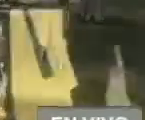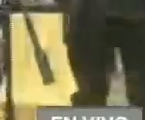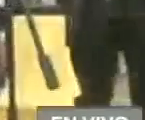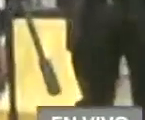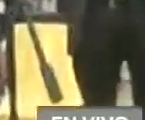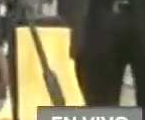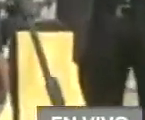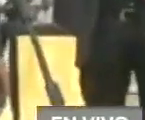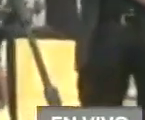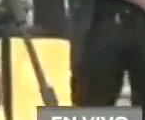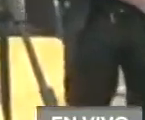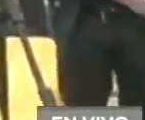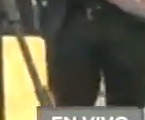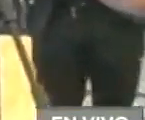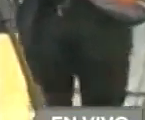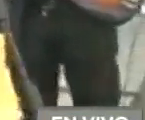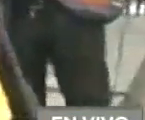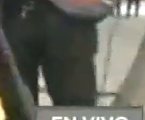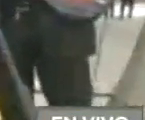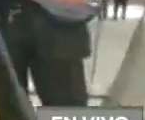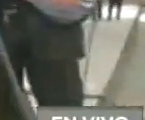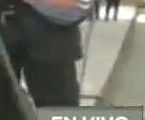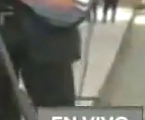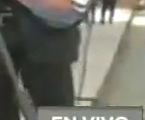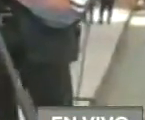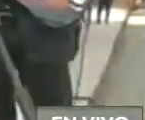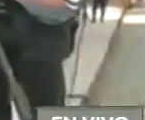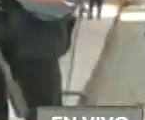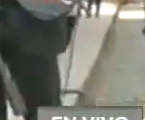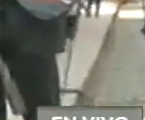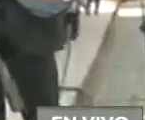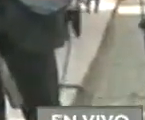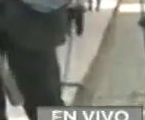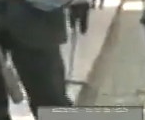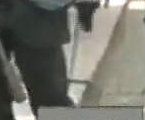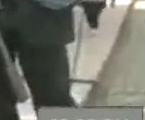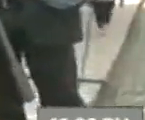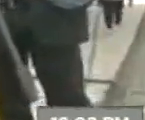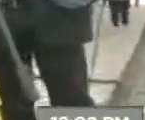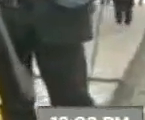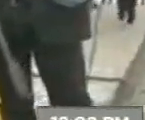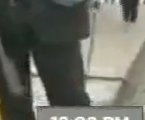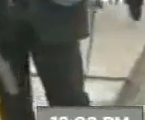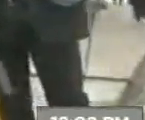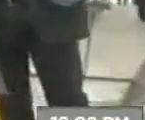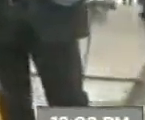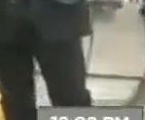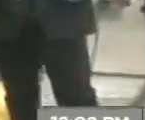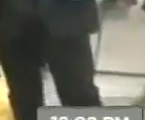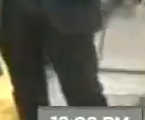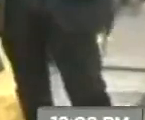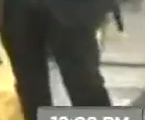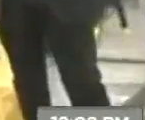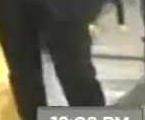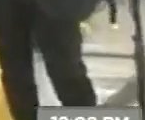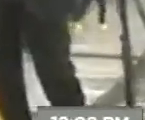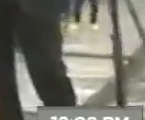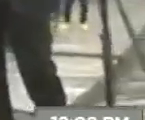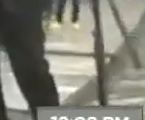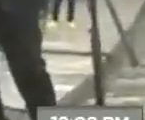este recibimiento por el diputado Cristóbal Jiménez en este día histórico, donde